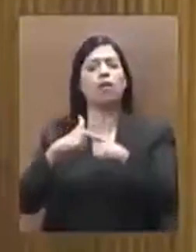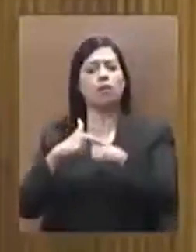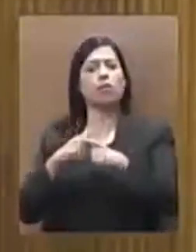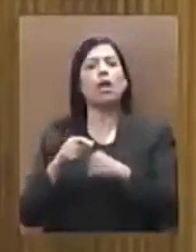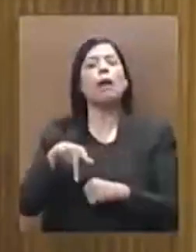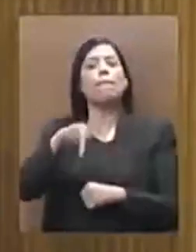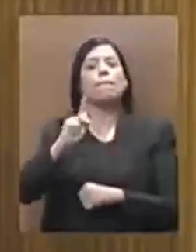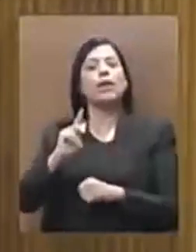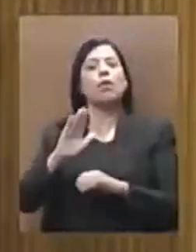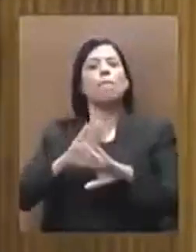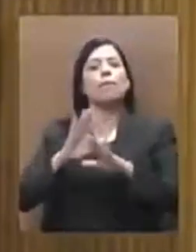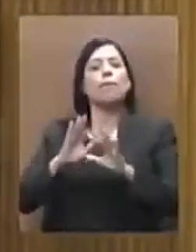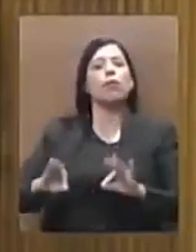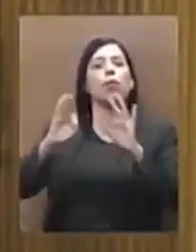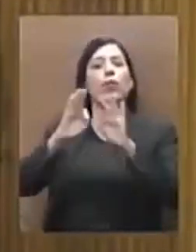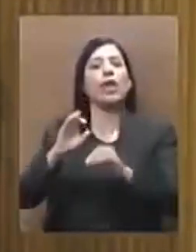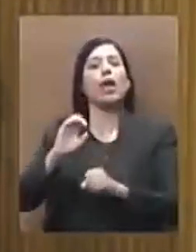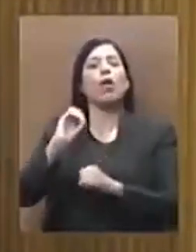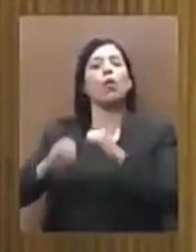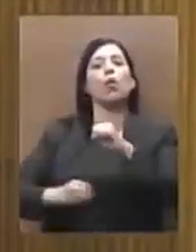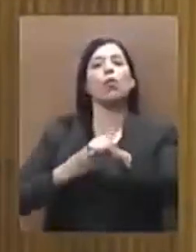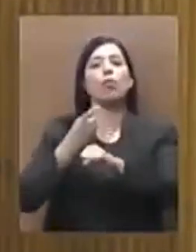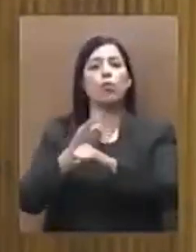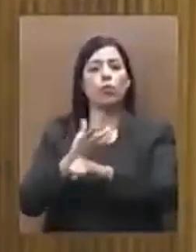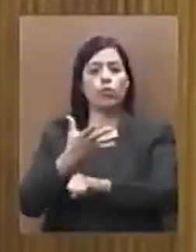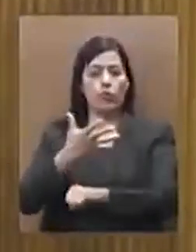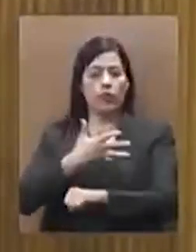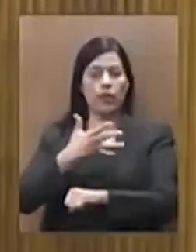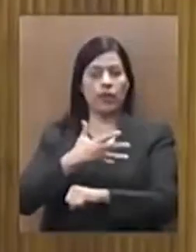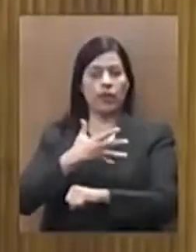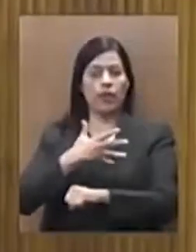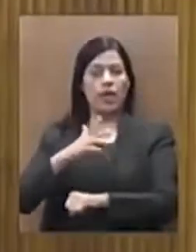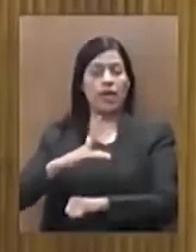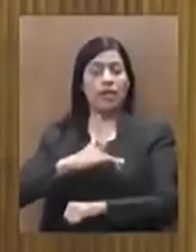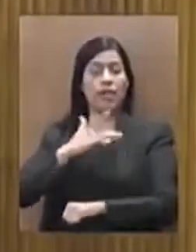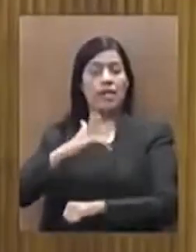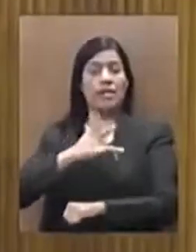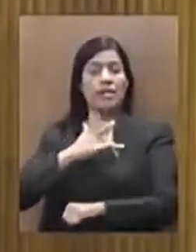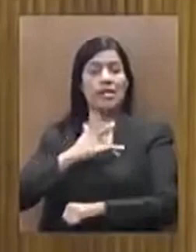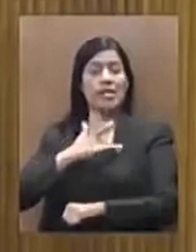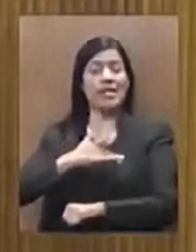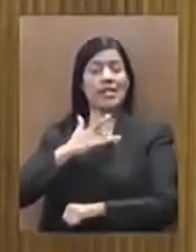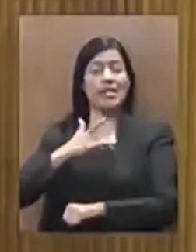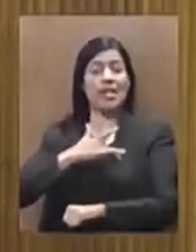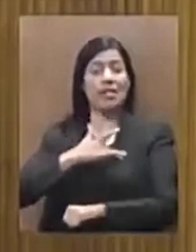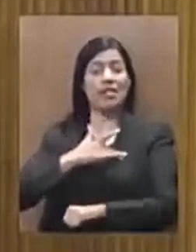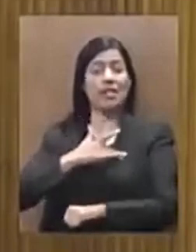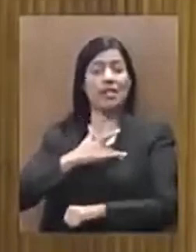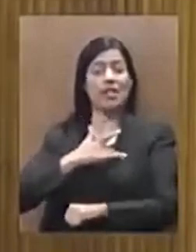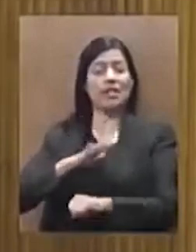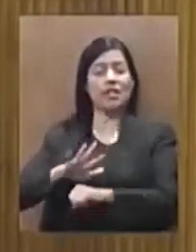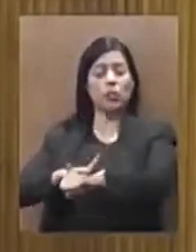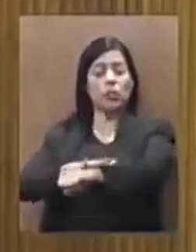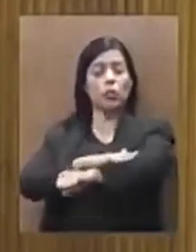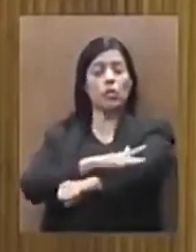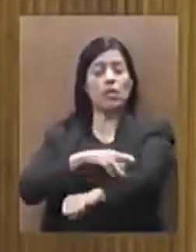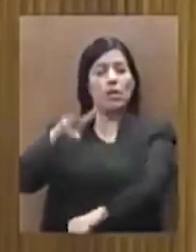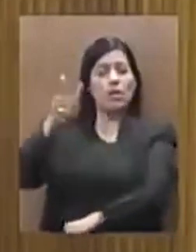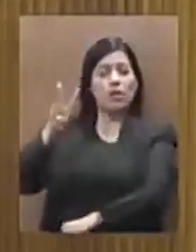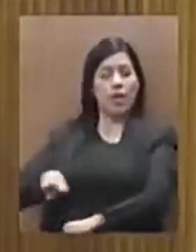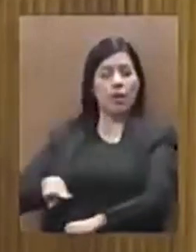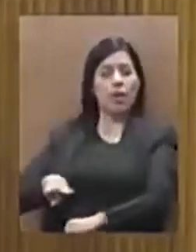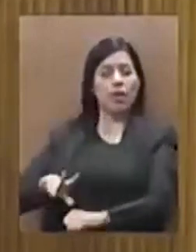todo tienen la posibilidad de palpar el sentimiento de verdaderamente